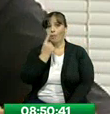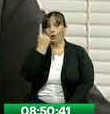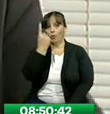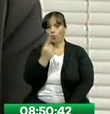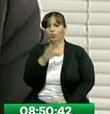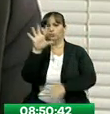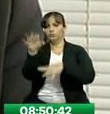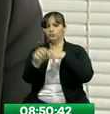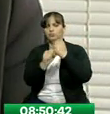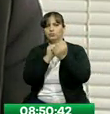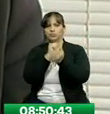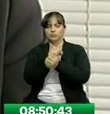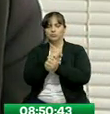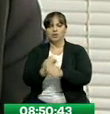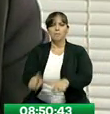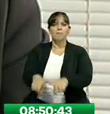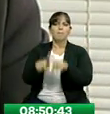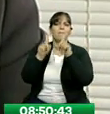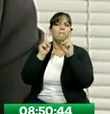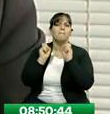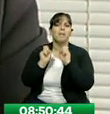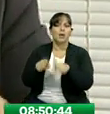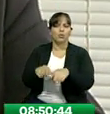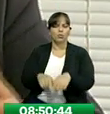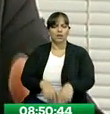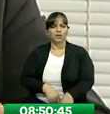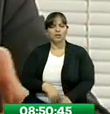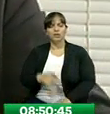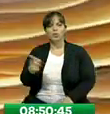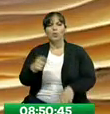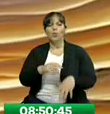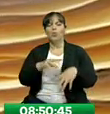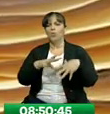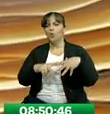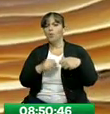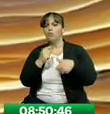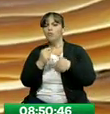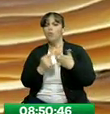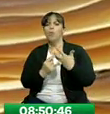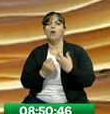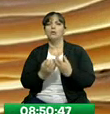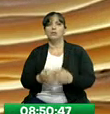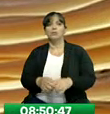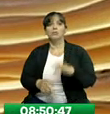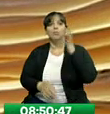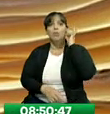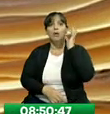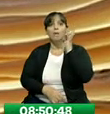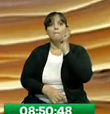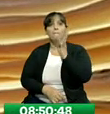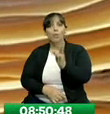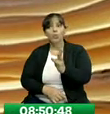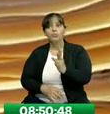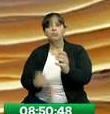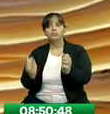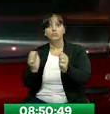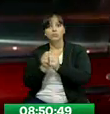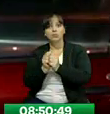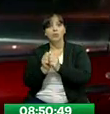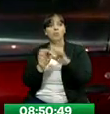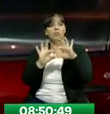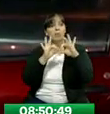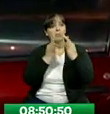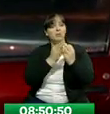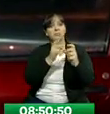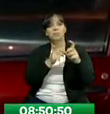más delitos a él conjuntamente con su esposa y otros miembros más de esta organización delictiva casualmente en el sector de la esquina y